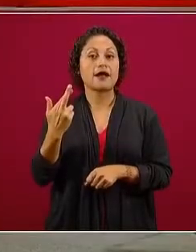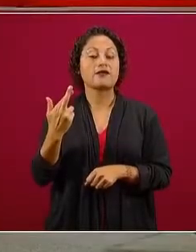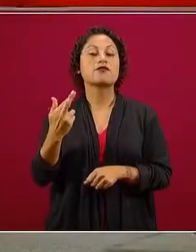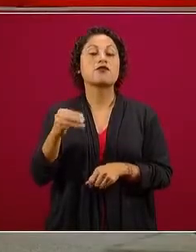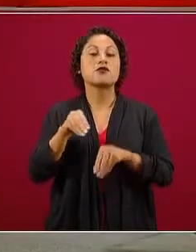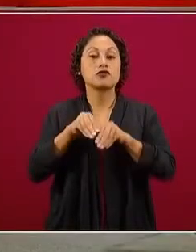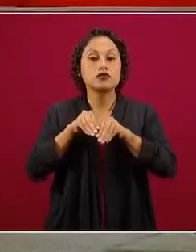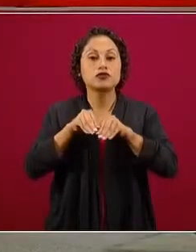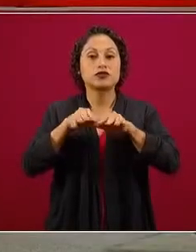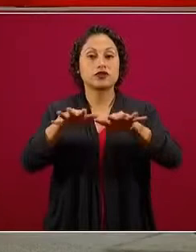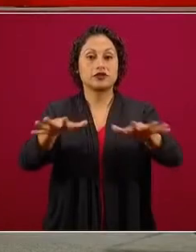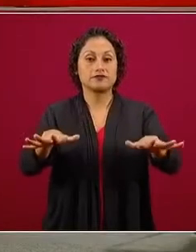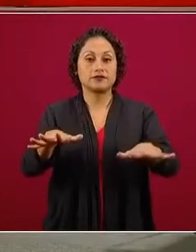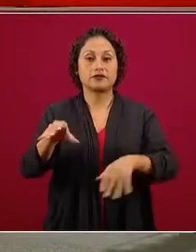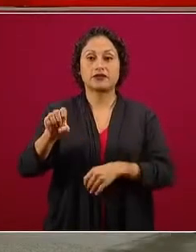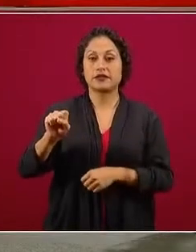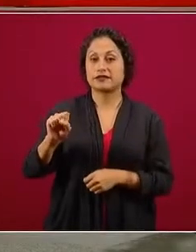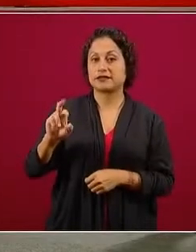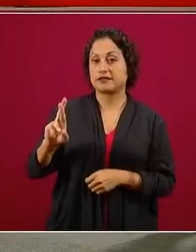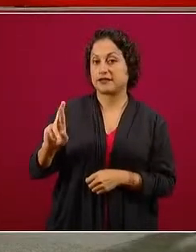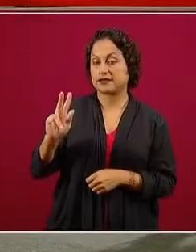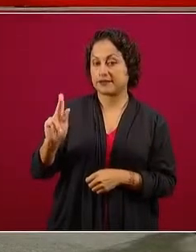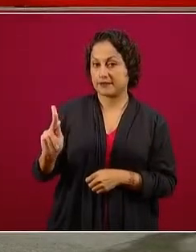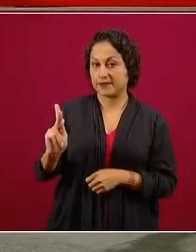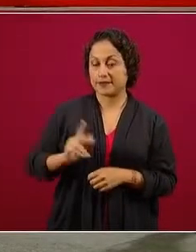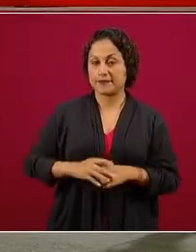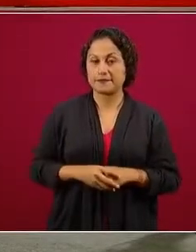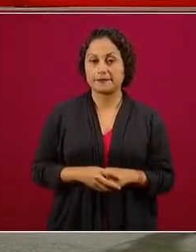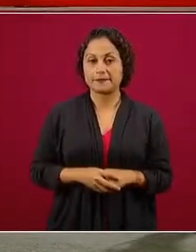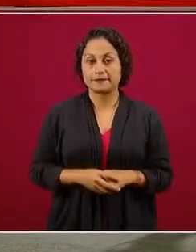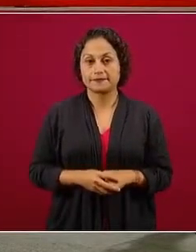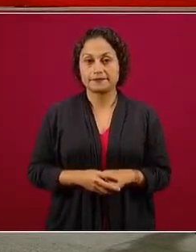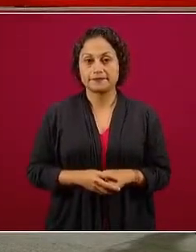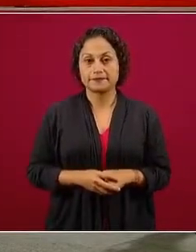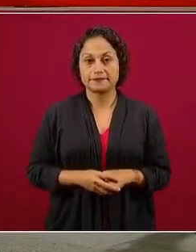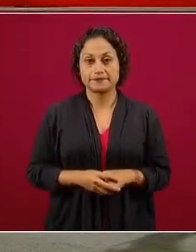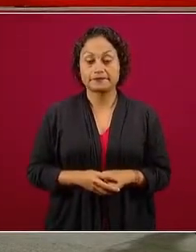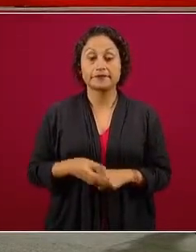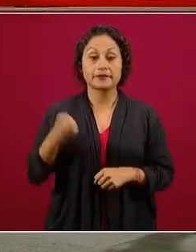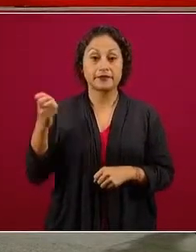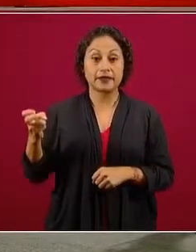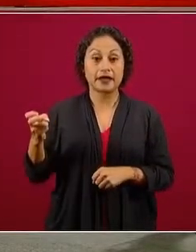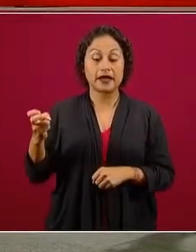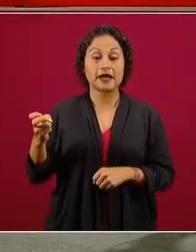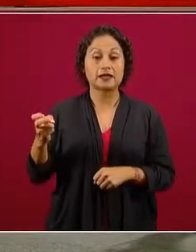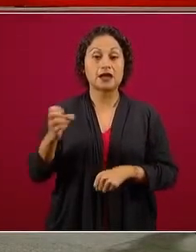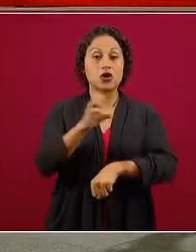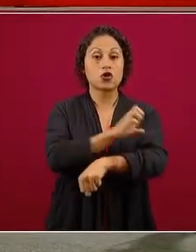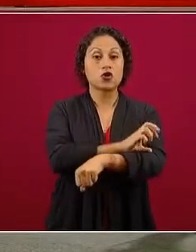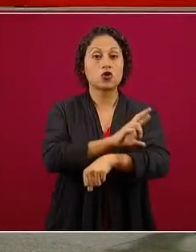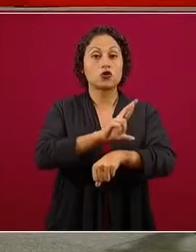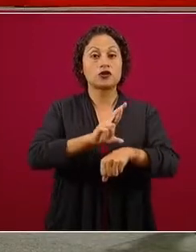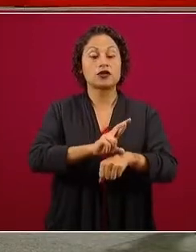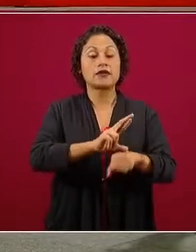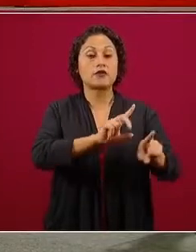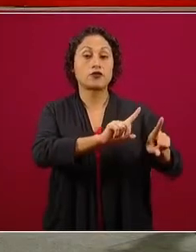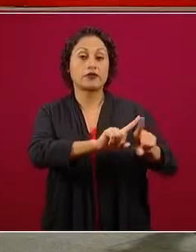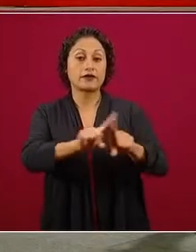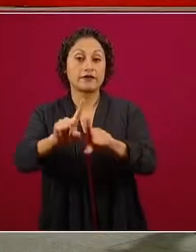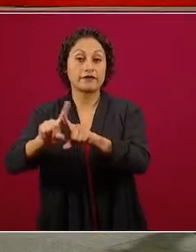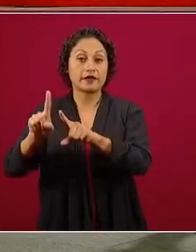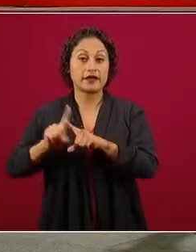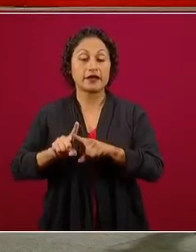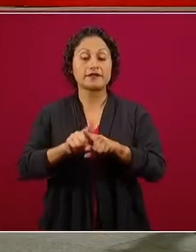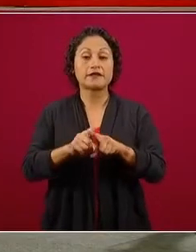Difusión, el CRP, y que es el que coordina todos los medios públicos del país. Y nos da